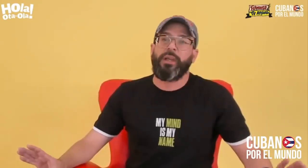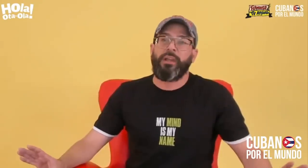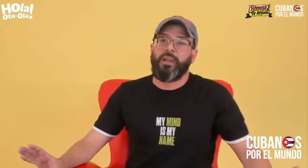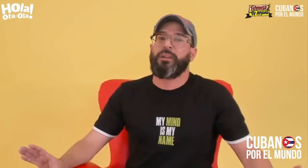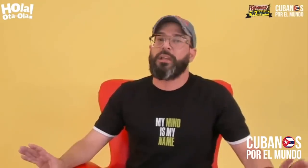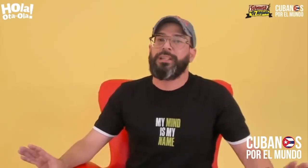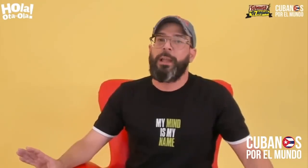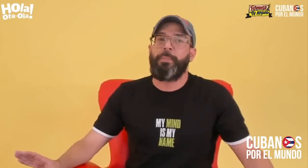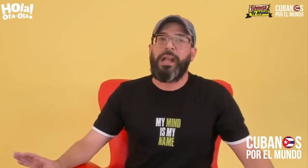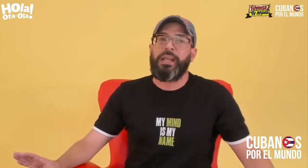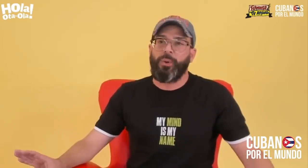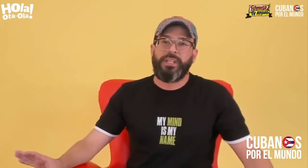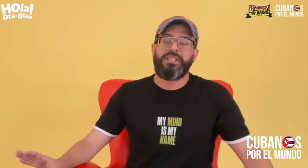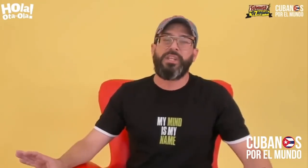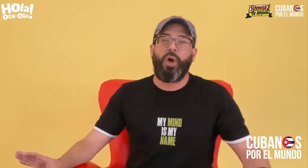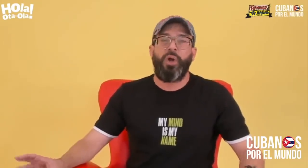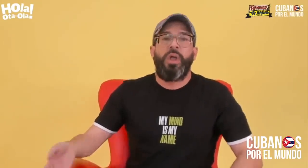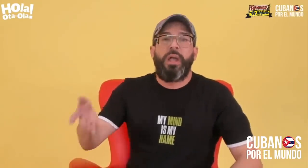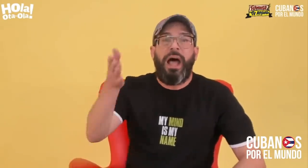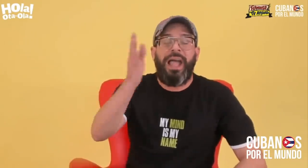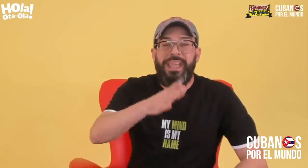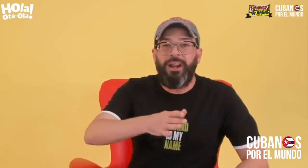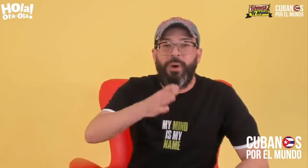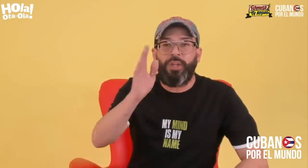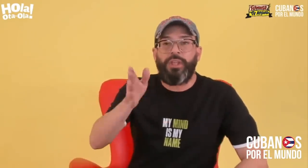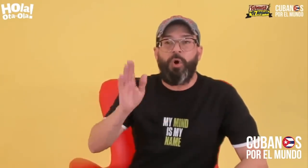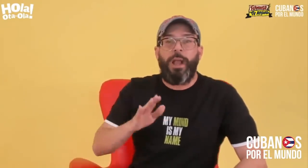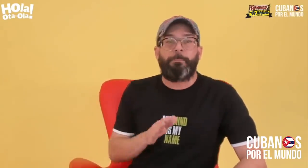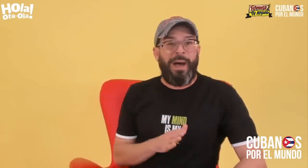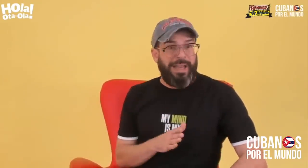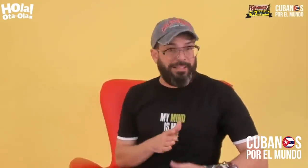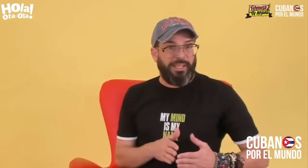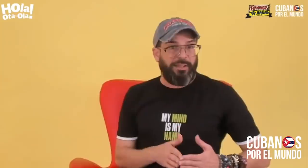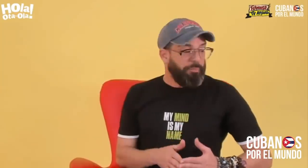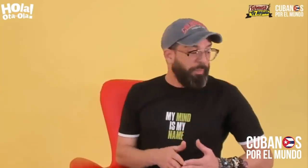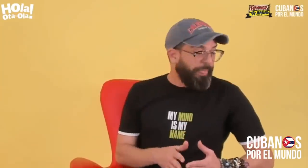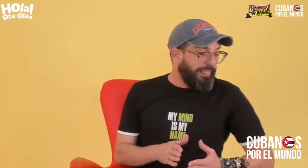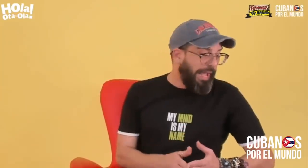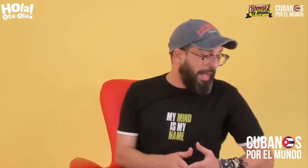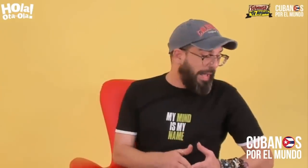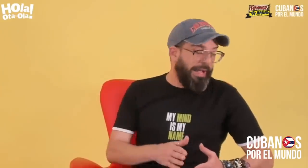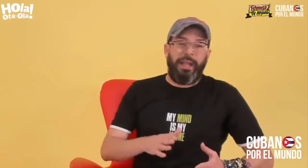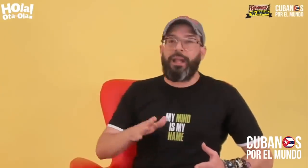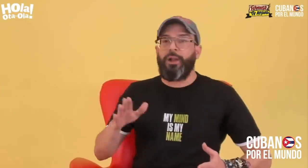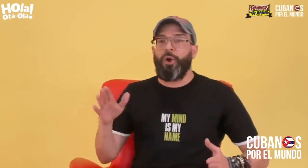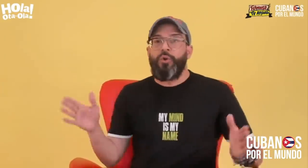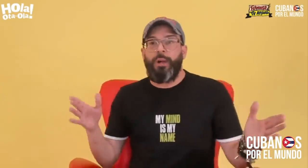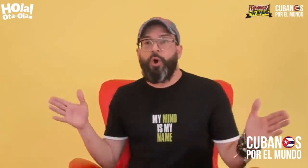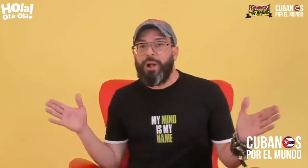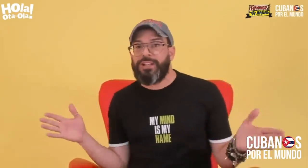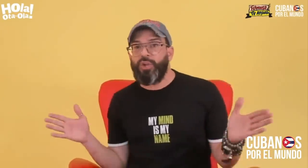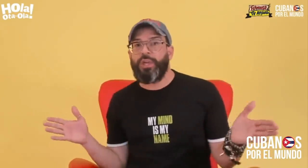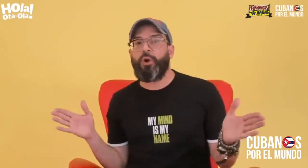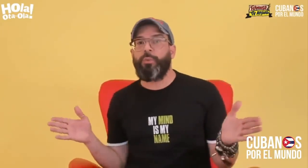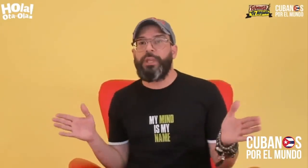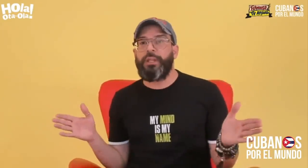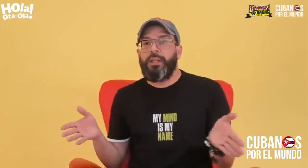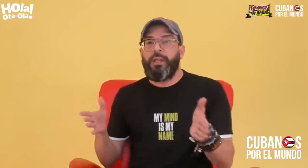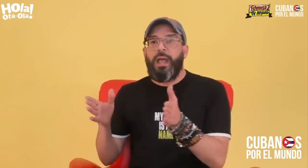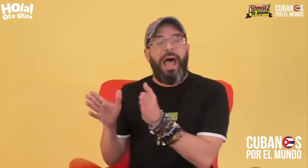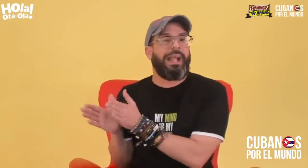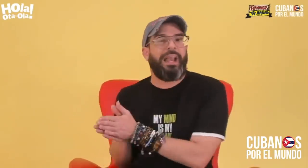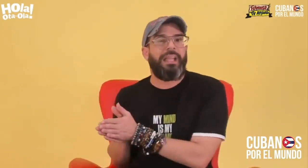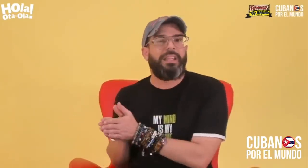yo lo veo que está en peligro este señor. Ayer cuando dimos el parte de los nuevos casos de